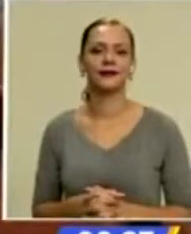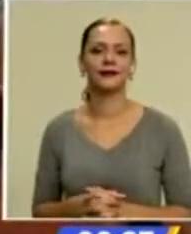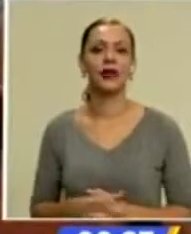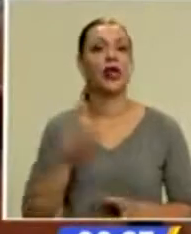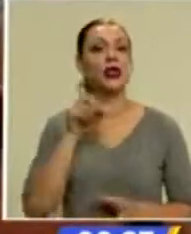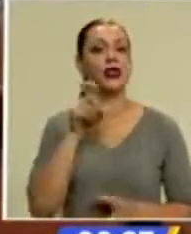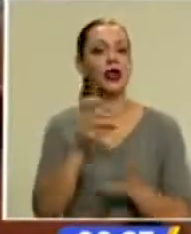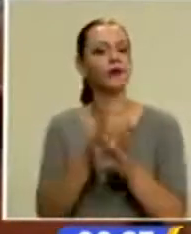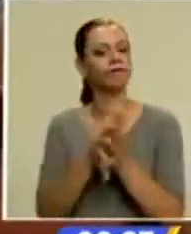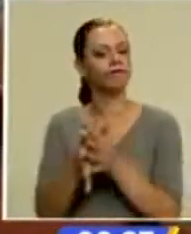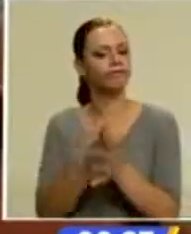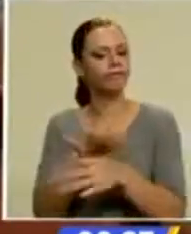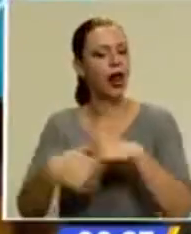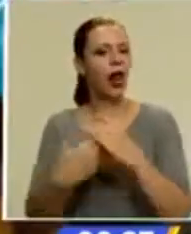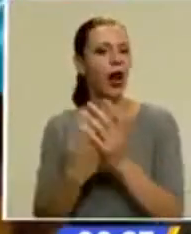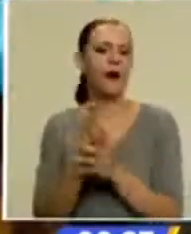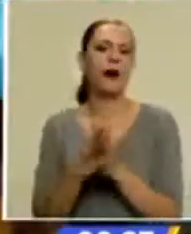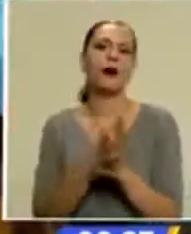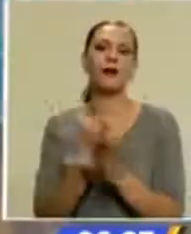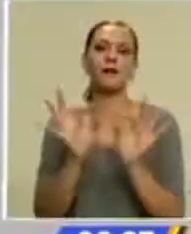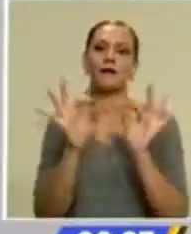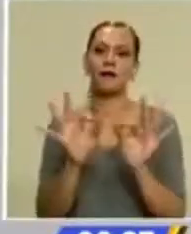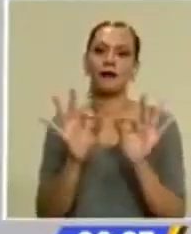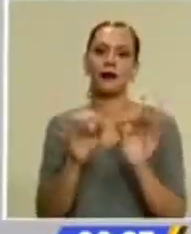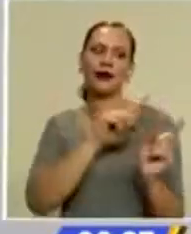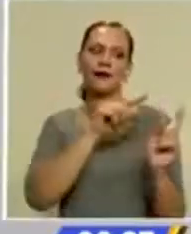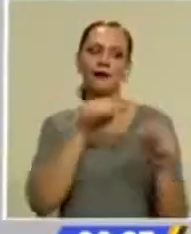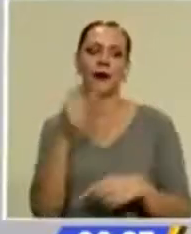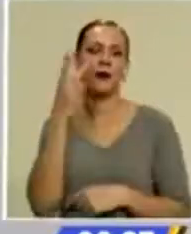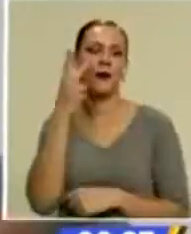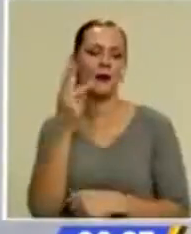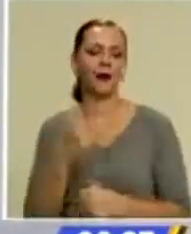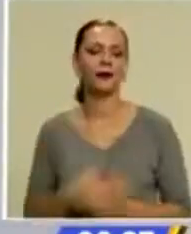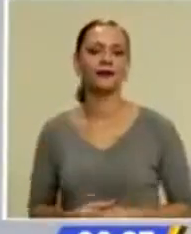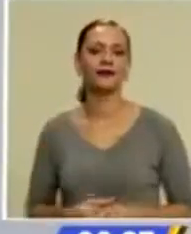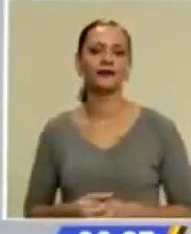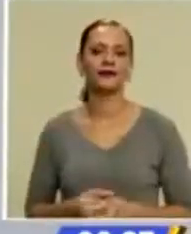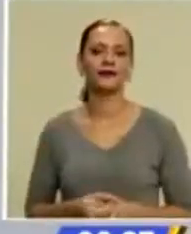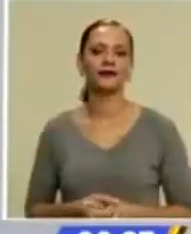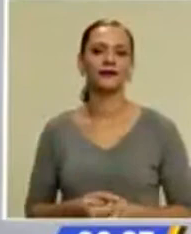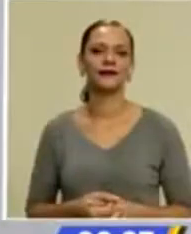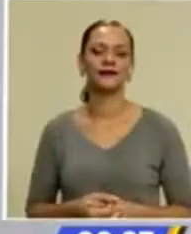¡Hay que lavarse las manos! ¡Aquí está Dino, papá!